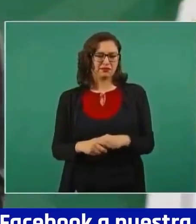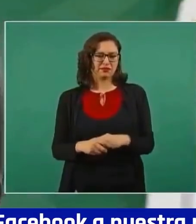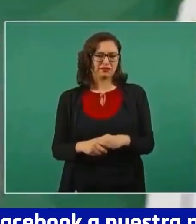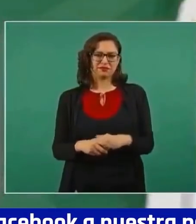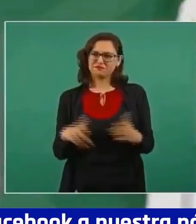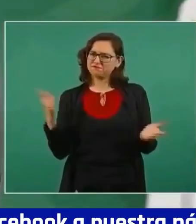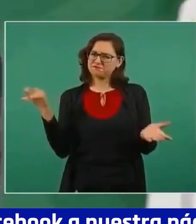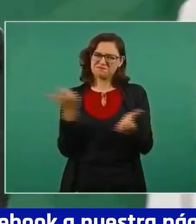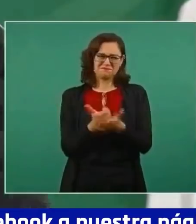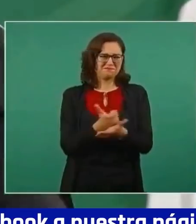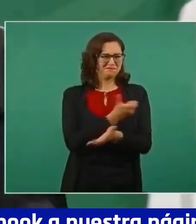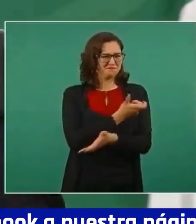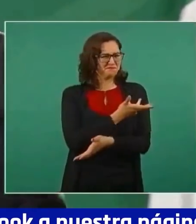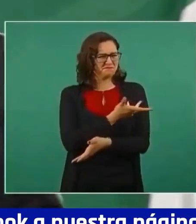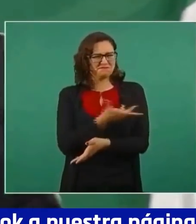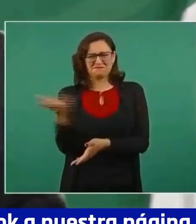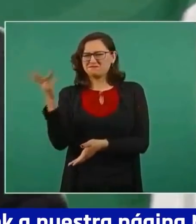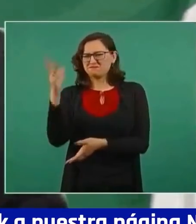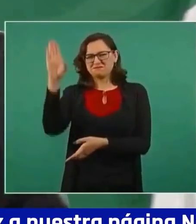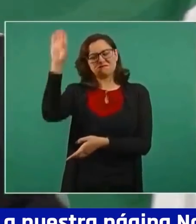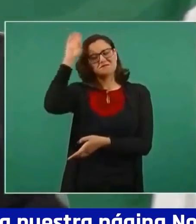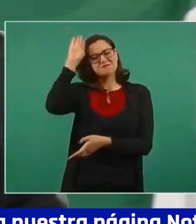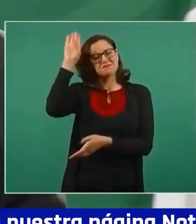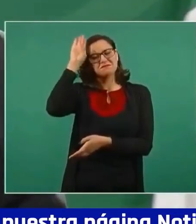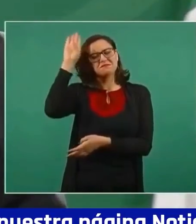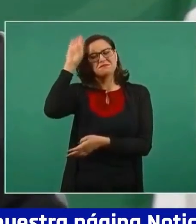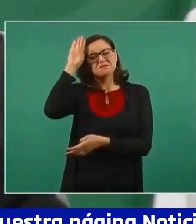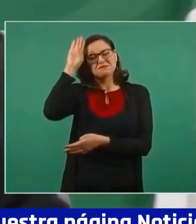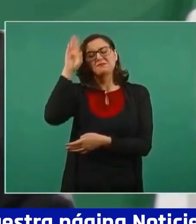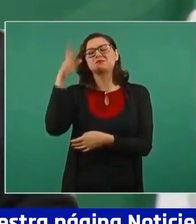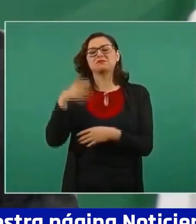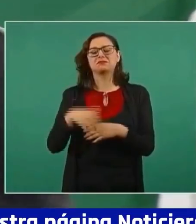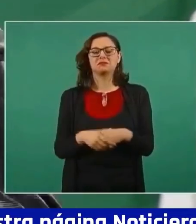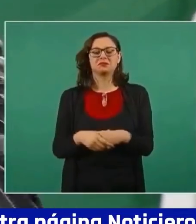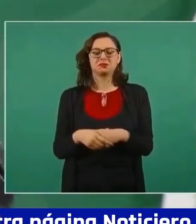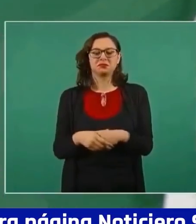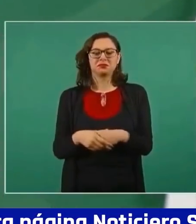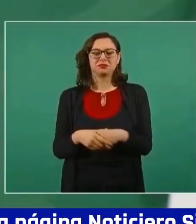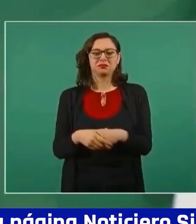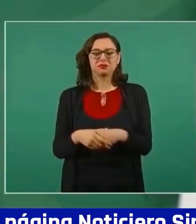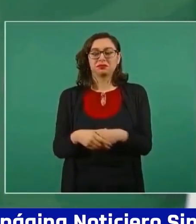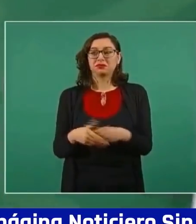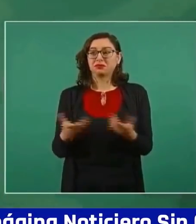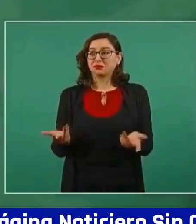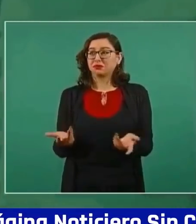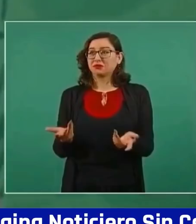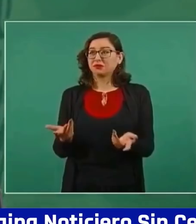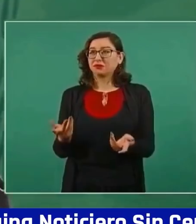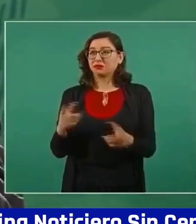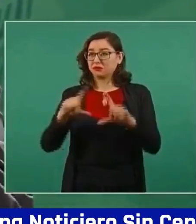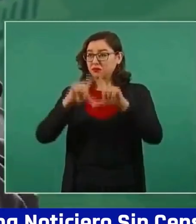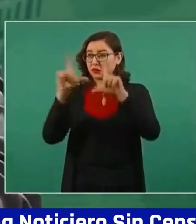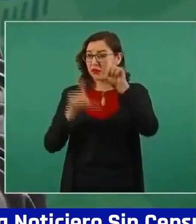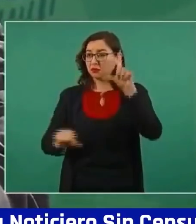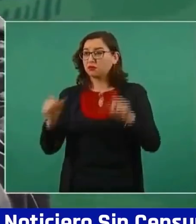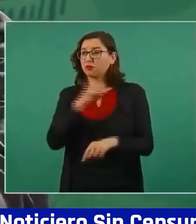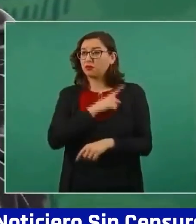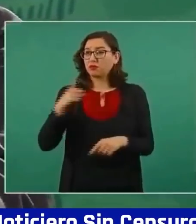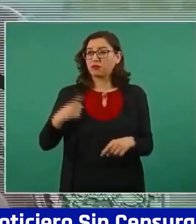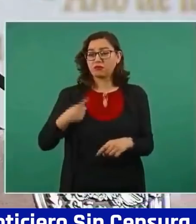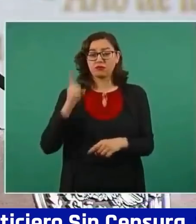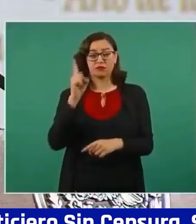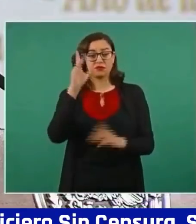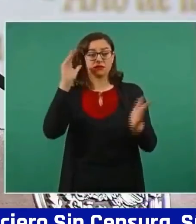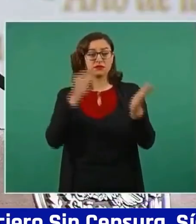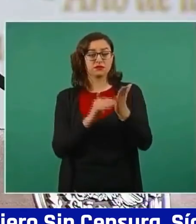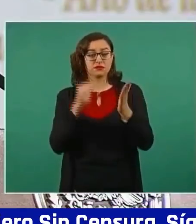a precios elevadísimos. Tenemos por esa operación una deuda de $1,000